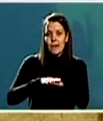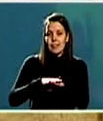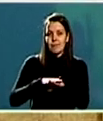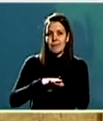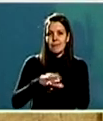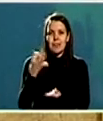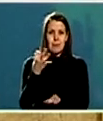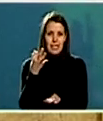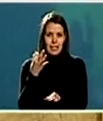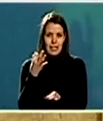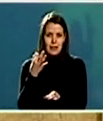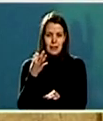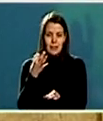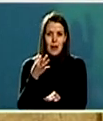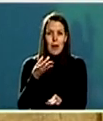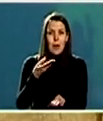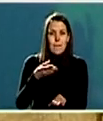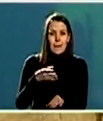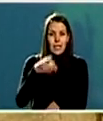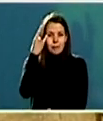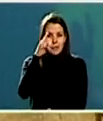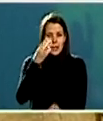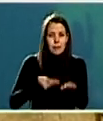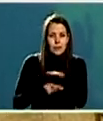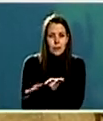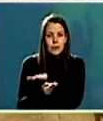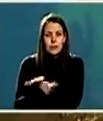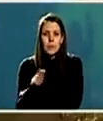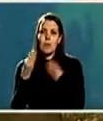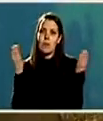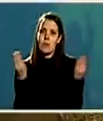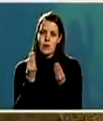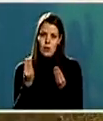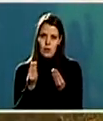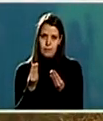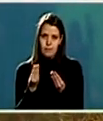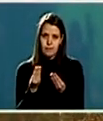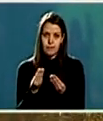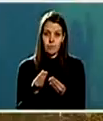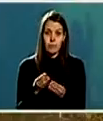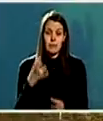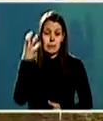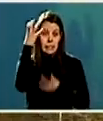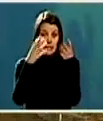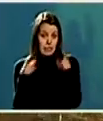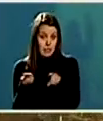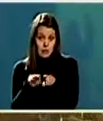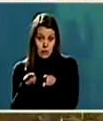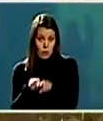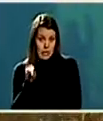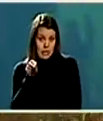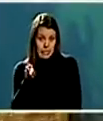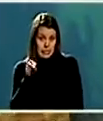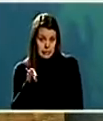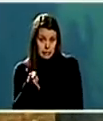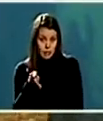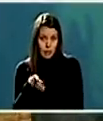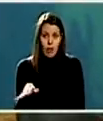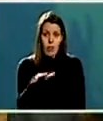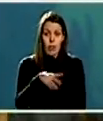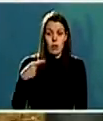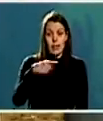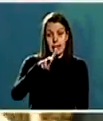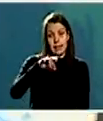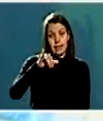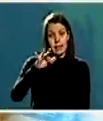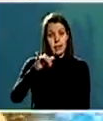que se ancha que aquí unaa ca partos para parir n explotación como esta parroquia dos villares eni